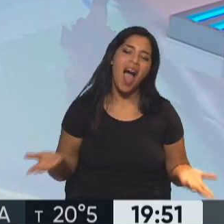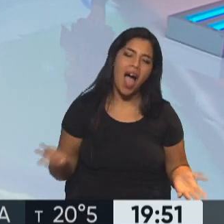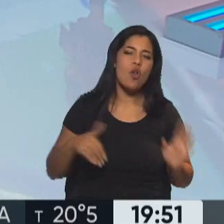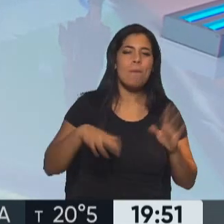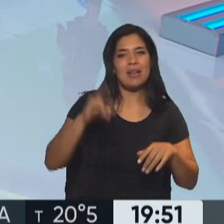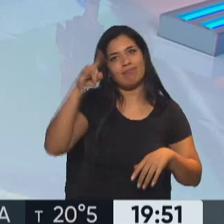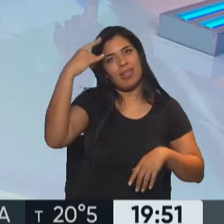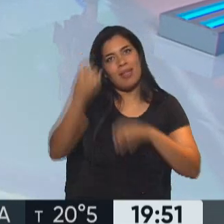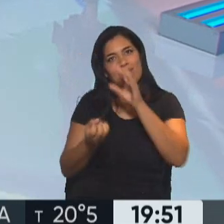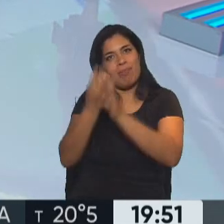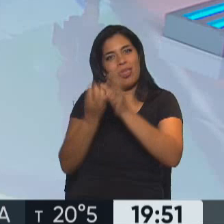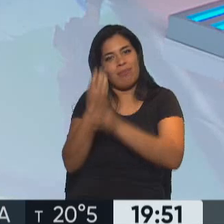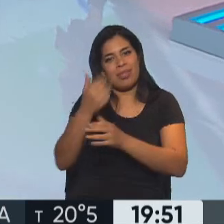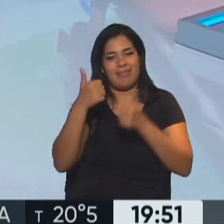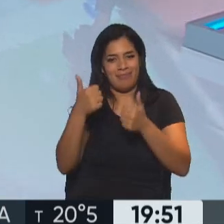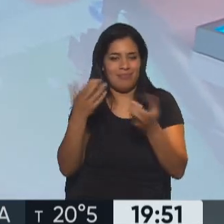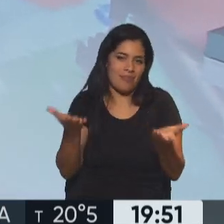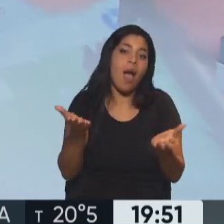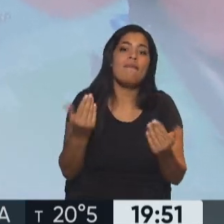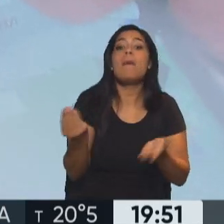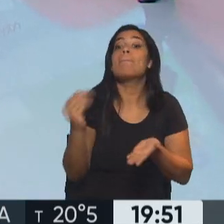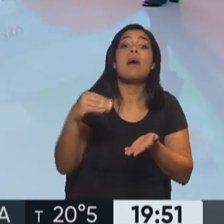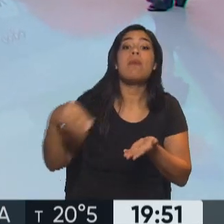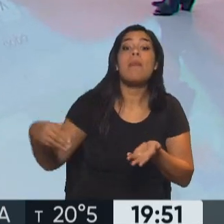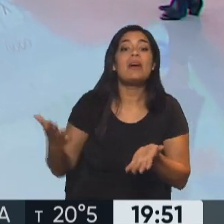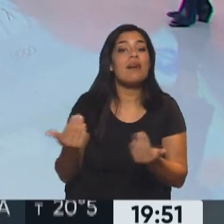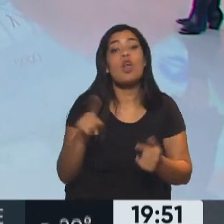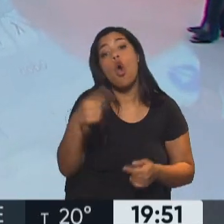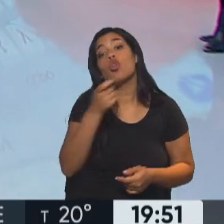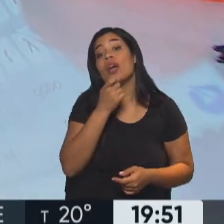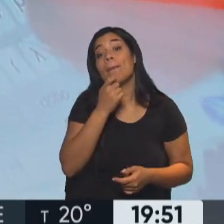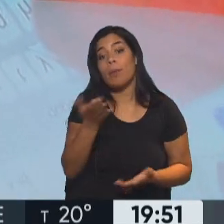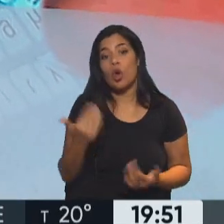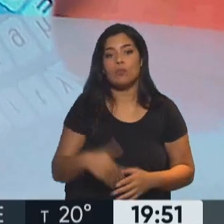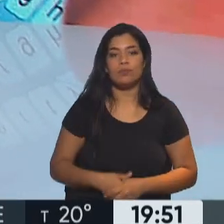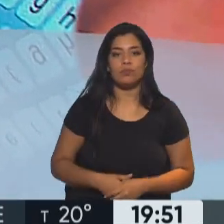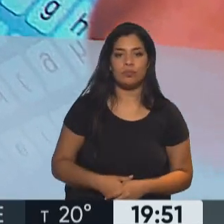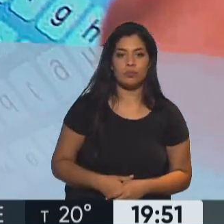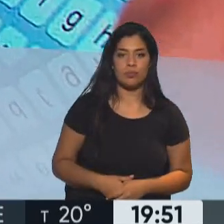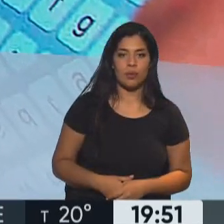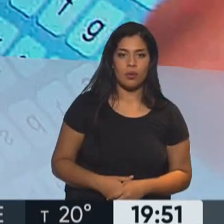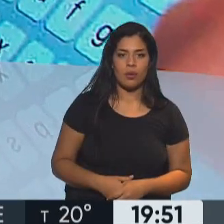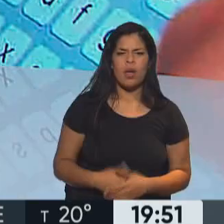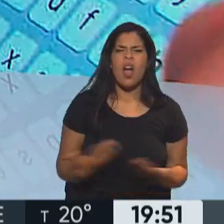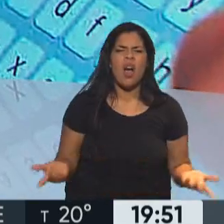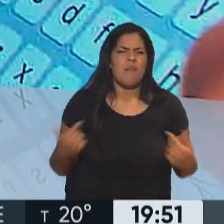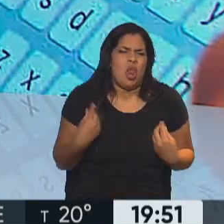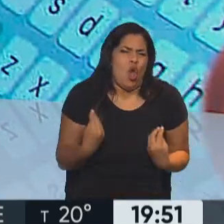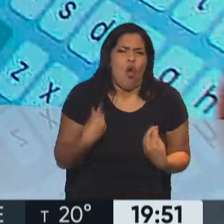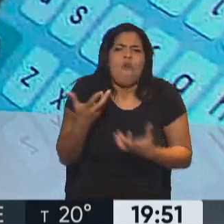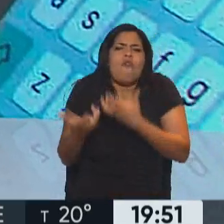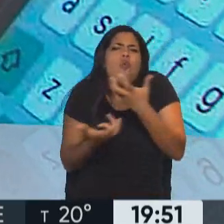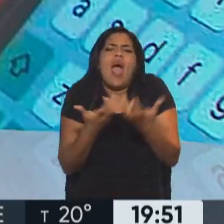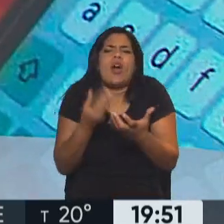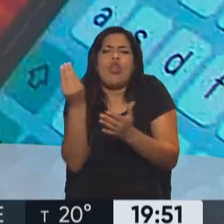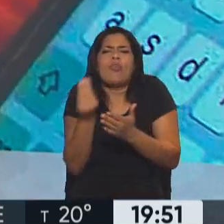creativos y creativas. ¿Hay más? Sí. A ver, otro ejemplo. Yo, pero ¿cómo no vas a poner el fueguito? Ahí está, es lo mismo que yo